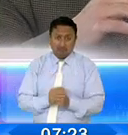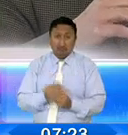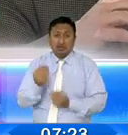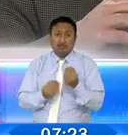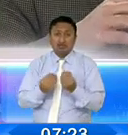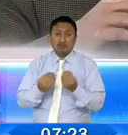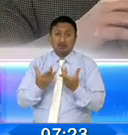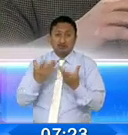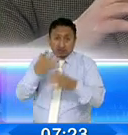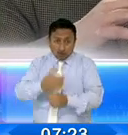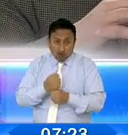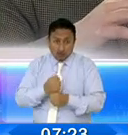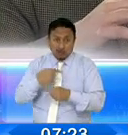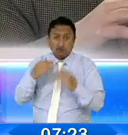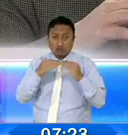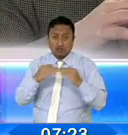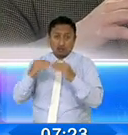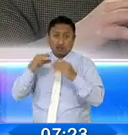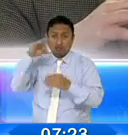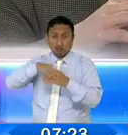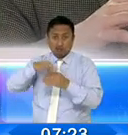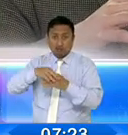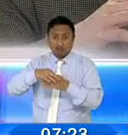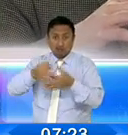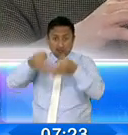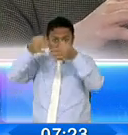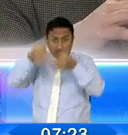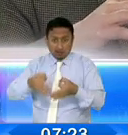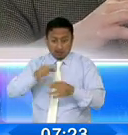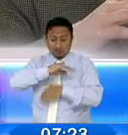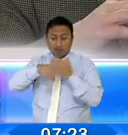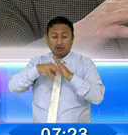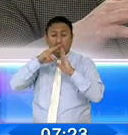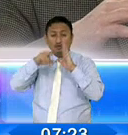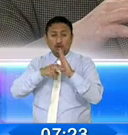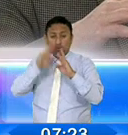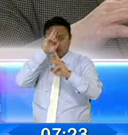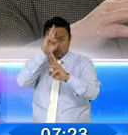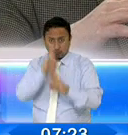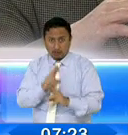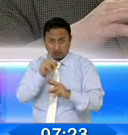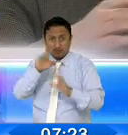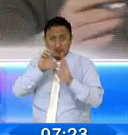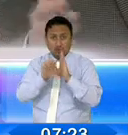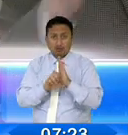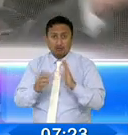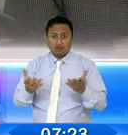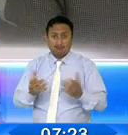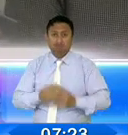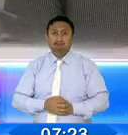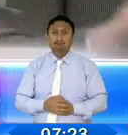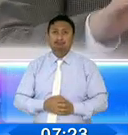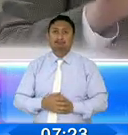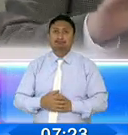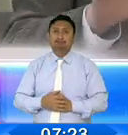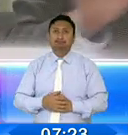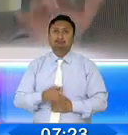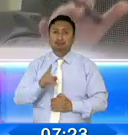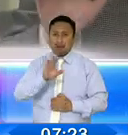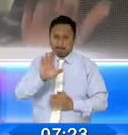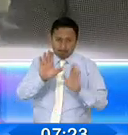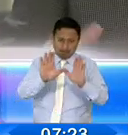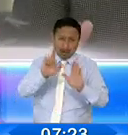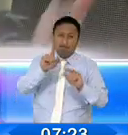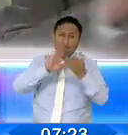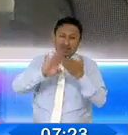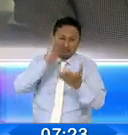democráticas de que las elecciones se hicieron cumpliendo las reglamentaciones y el Código de la Democracia. Pero, señor Santi, lo mismo, perdón que le interrumpa, pero es